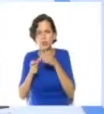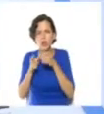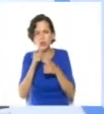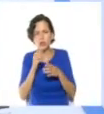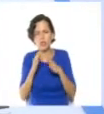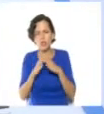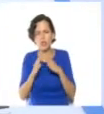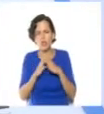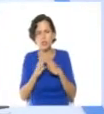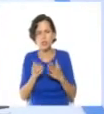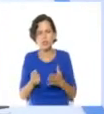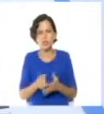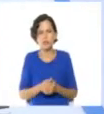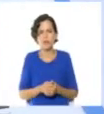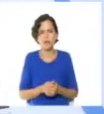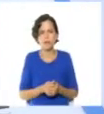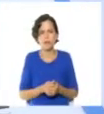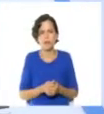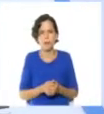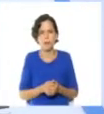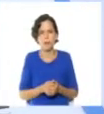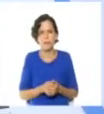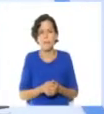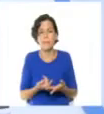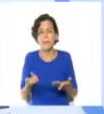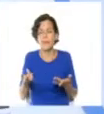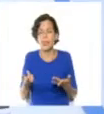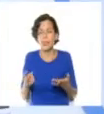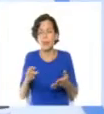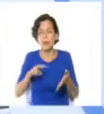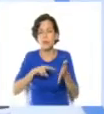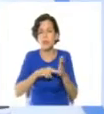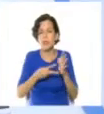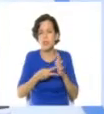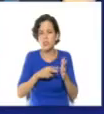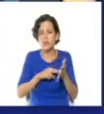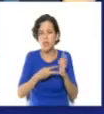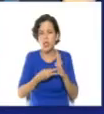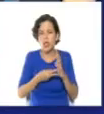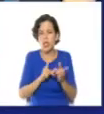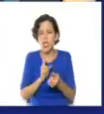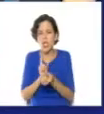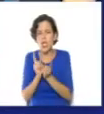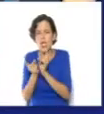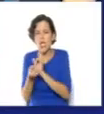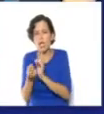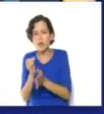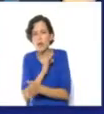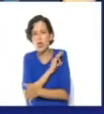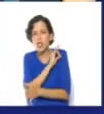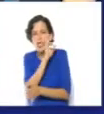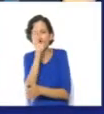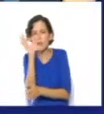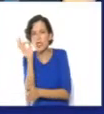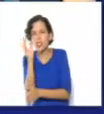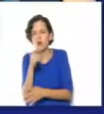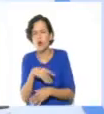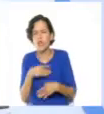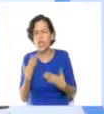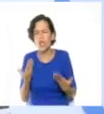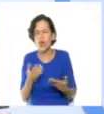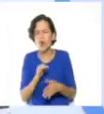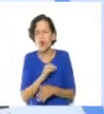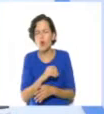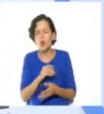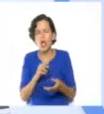casa, queridos compañeros y estudiantes. Vamos a conceptualizar lo que es el cambio climático. Vamos a entender qué es un